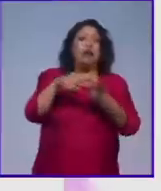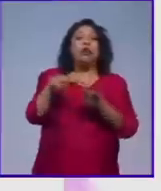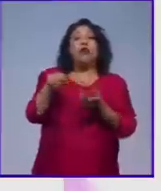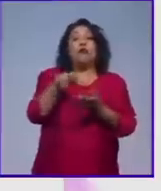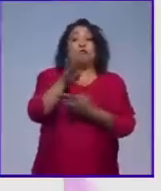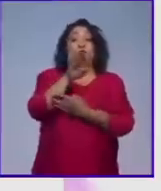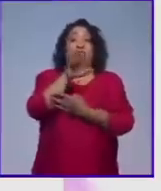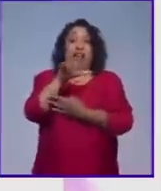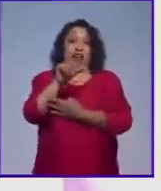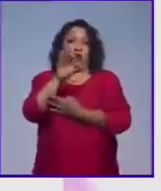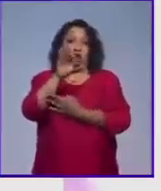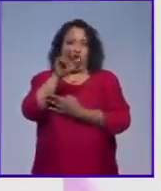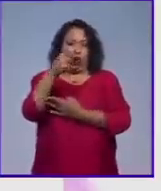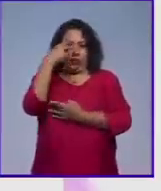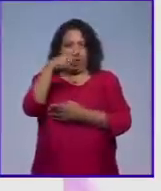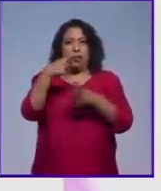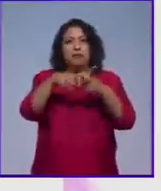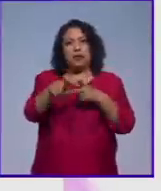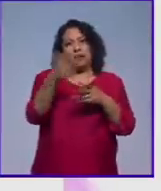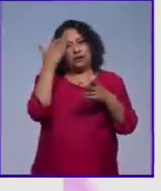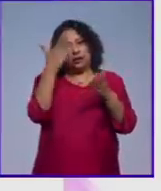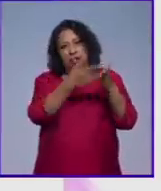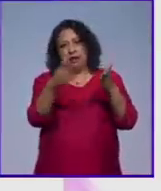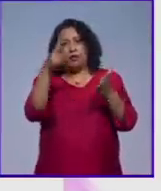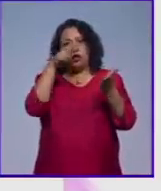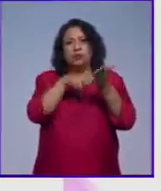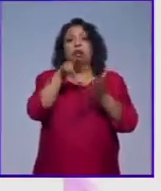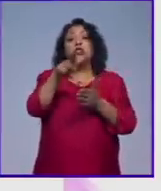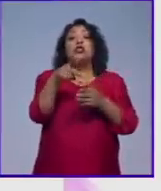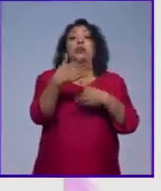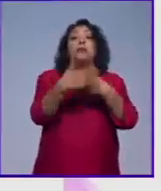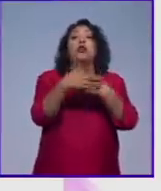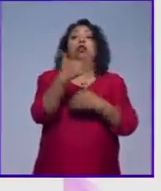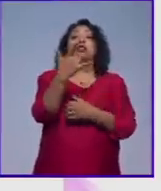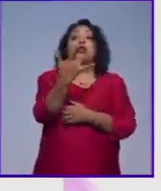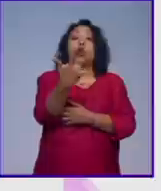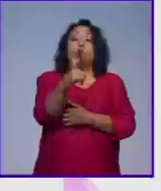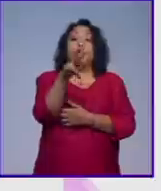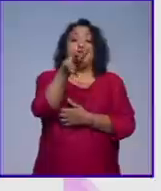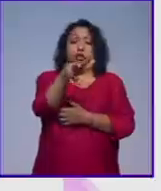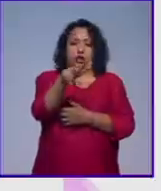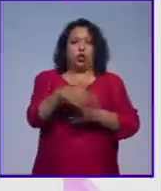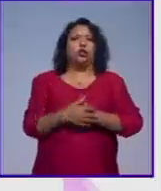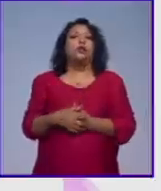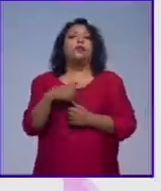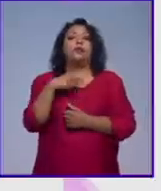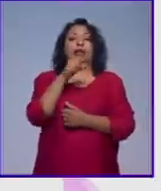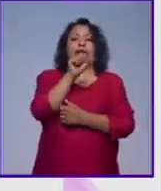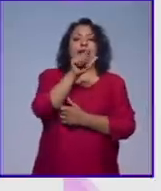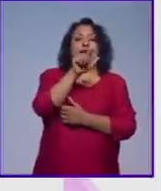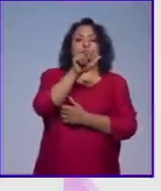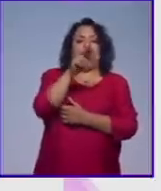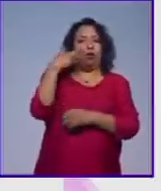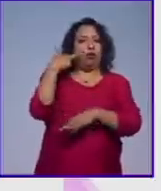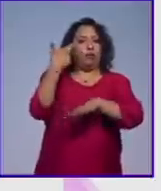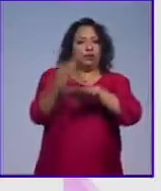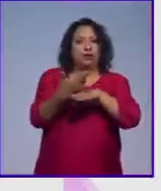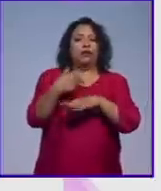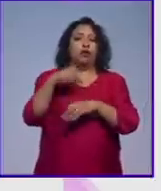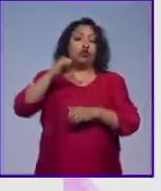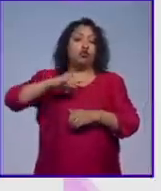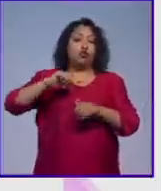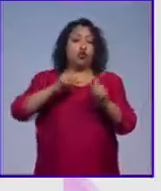de México iniciará su temporada 2018 el próximo 18 de julio. Salvador López, al frente de esta legendaria